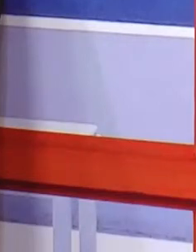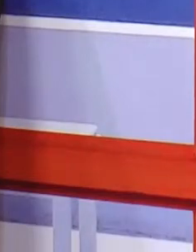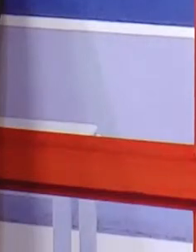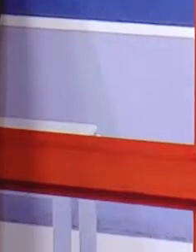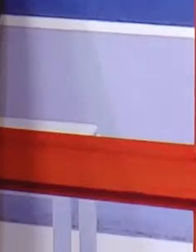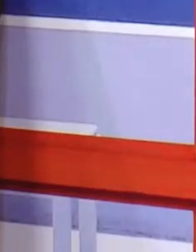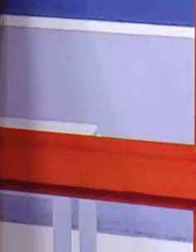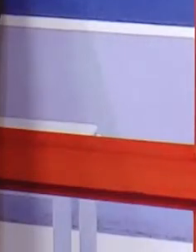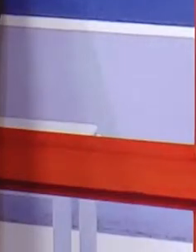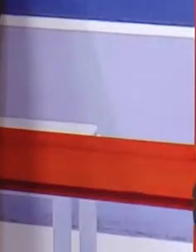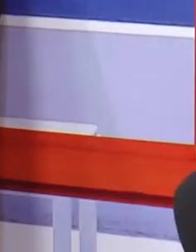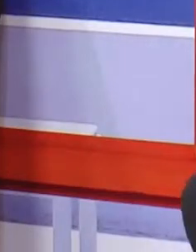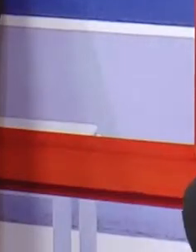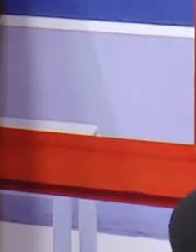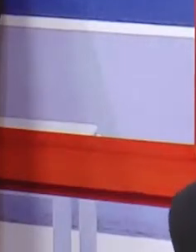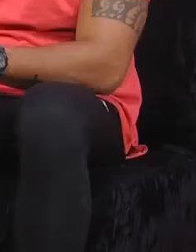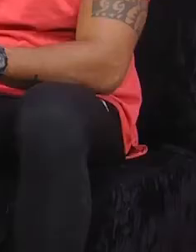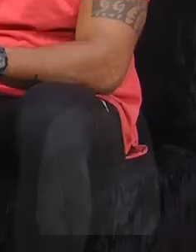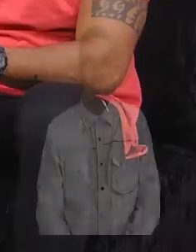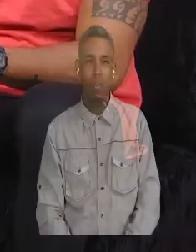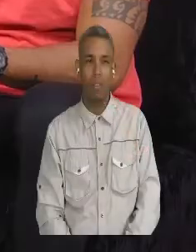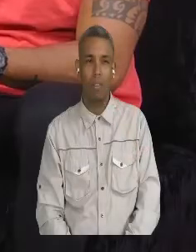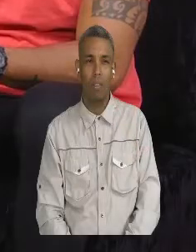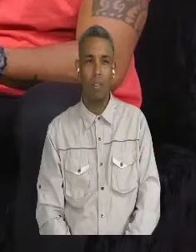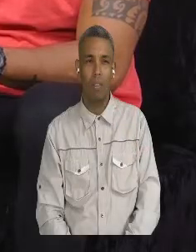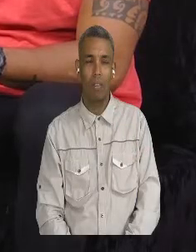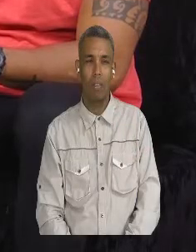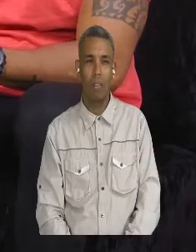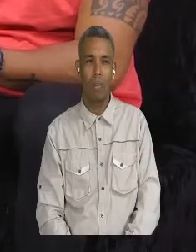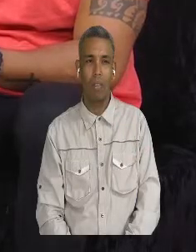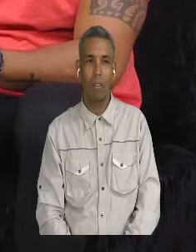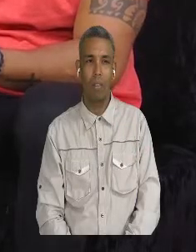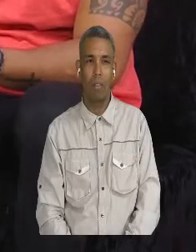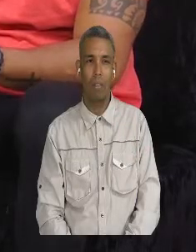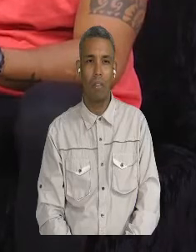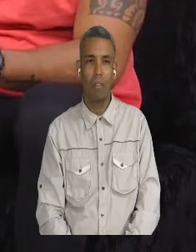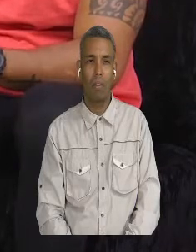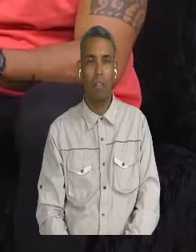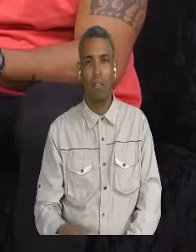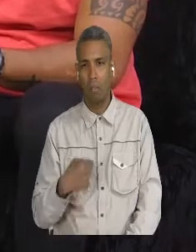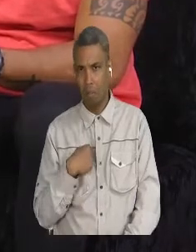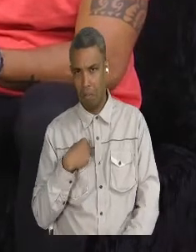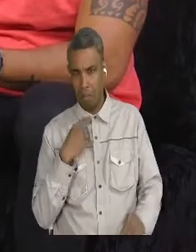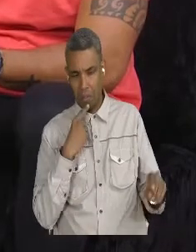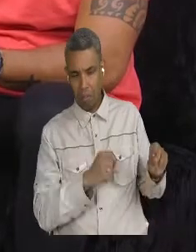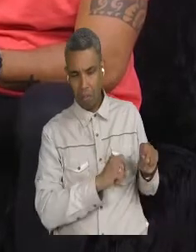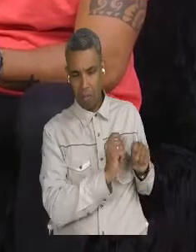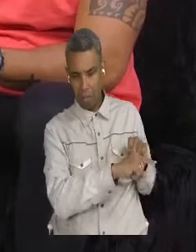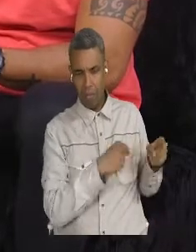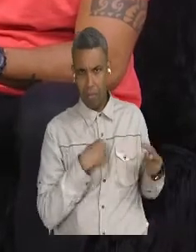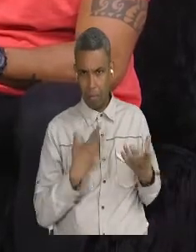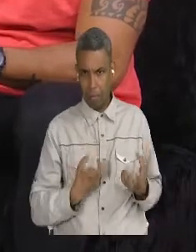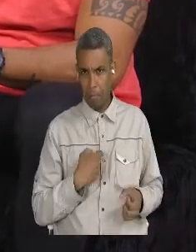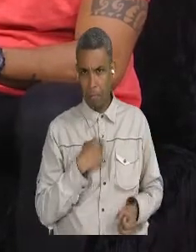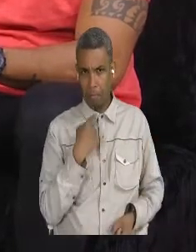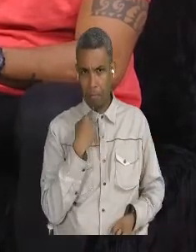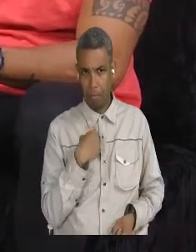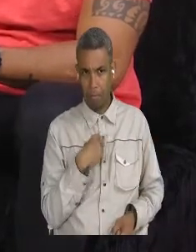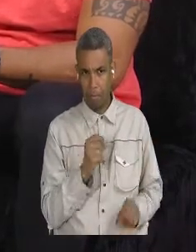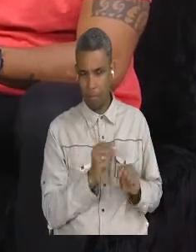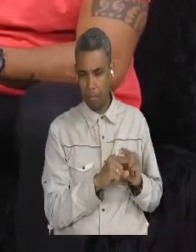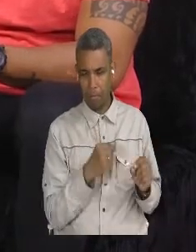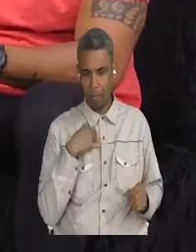también. Entonces, vamos con 3 preguntitas que me tomé el trabajo y el tiempo de hacerte con muchísimo cariño, Andrés. Entonces,